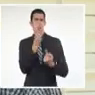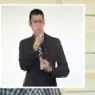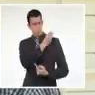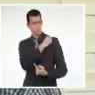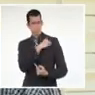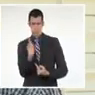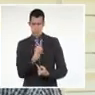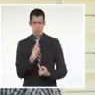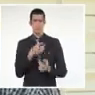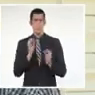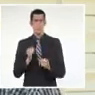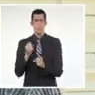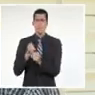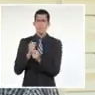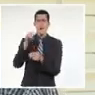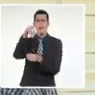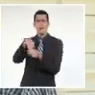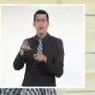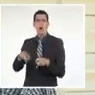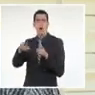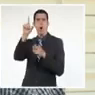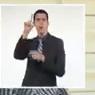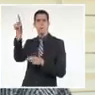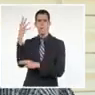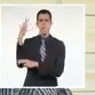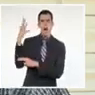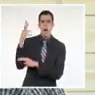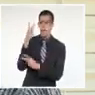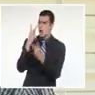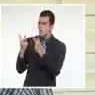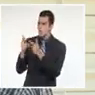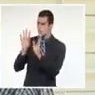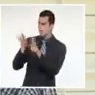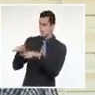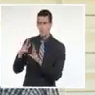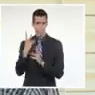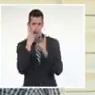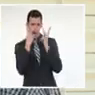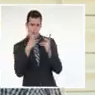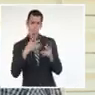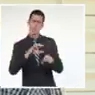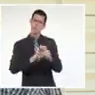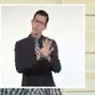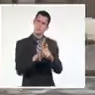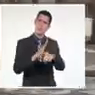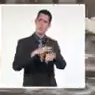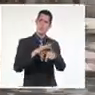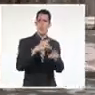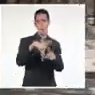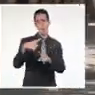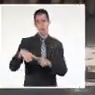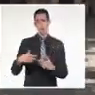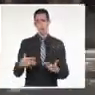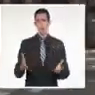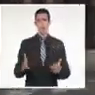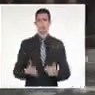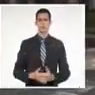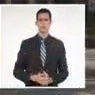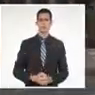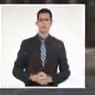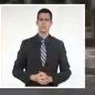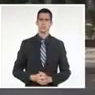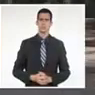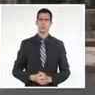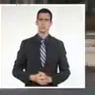y aguerridas trabajadores del turismo para enfrentar cualquier batalla que sea necesaria. Precisó que a la par